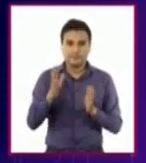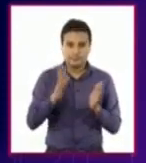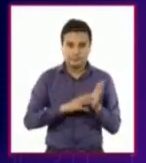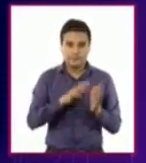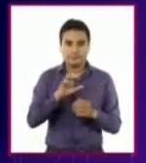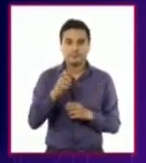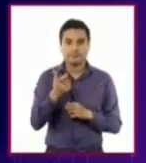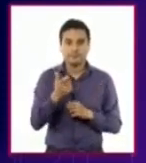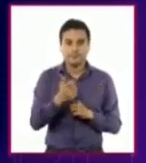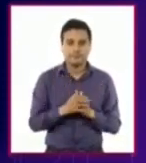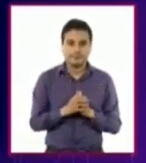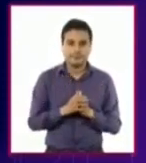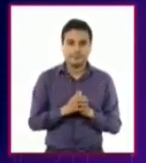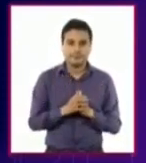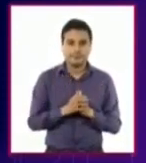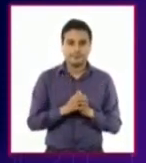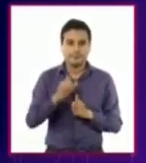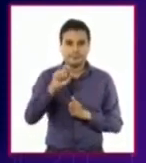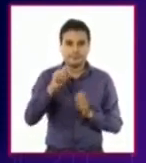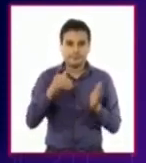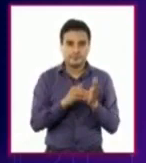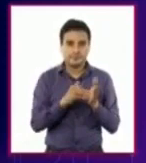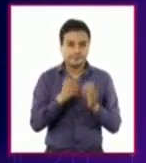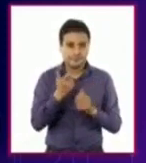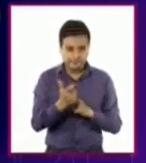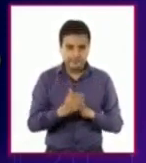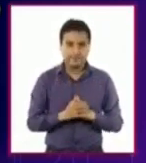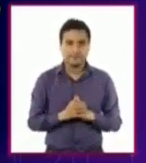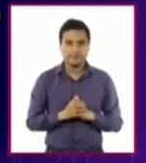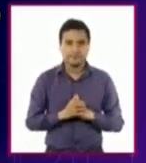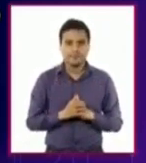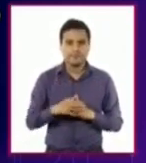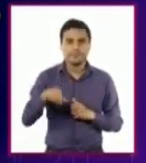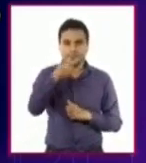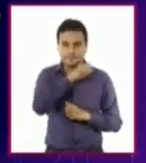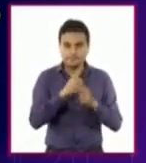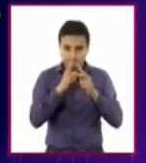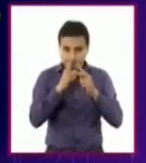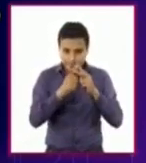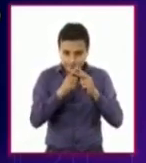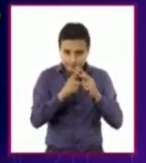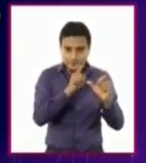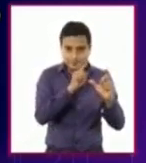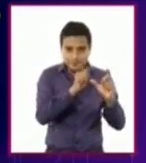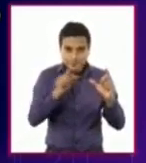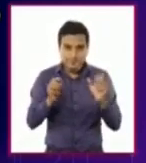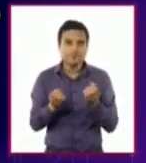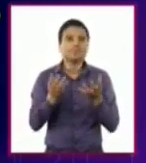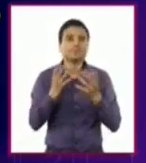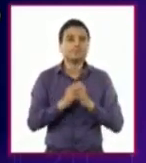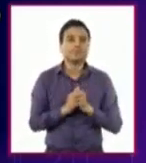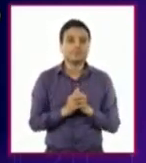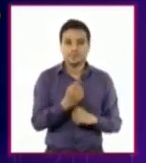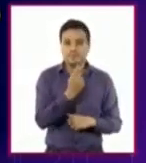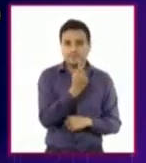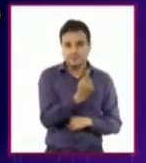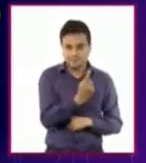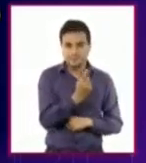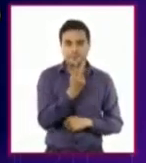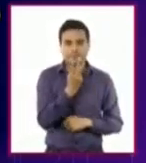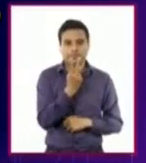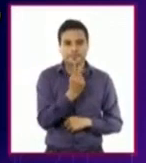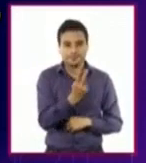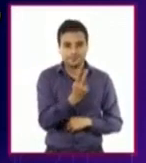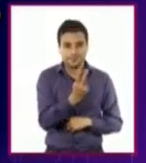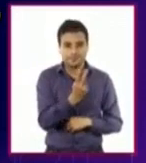quinientos pesos y 20 mil pesos cuenten ahora los datos 1 2 3